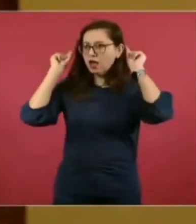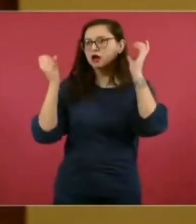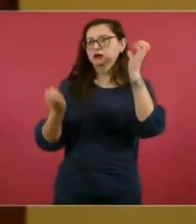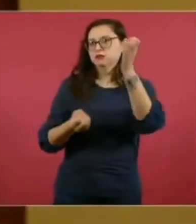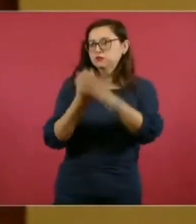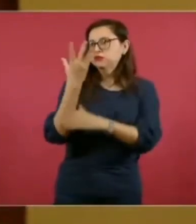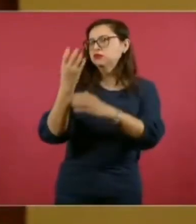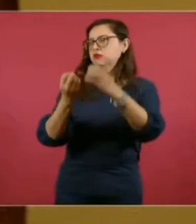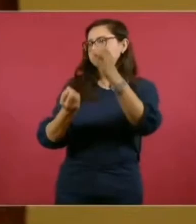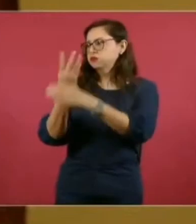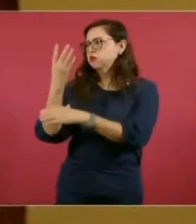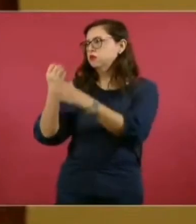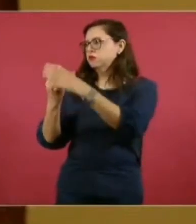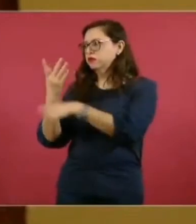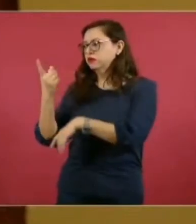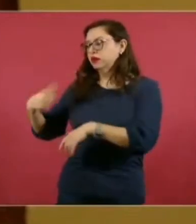pero